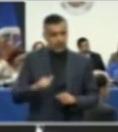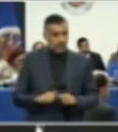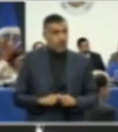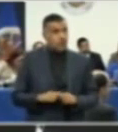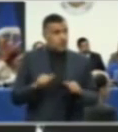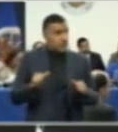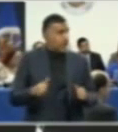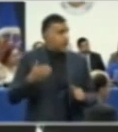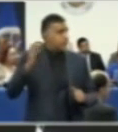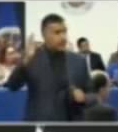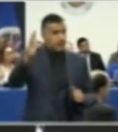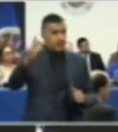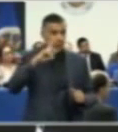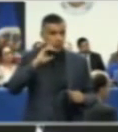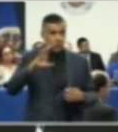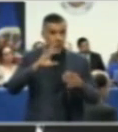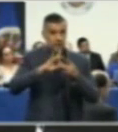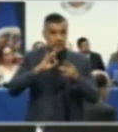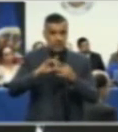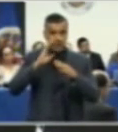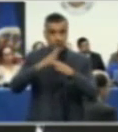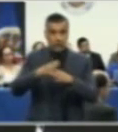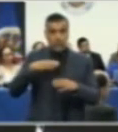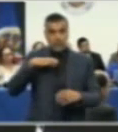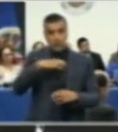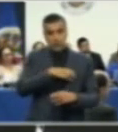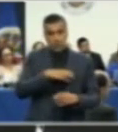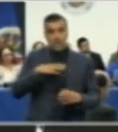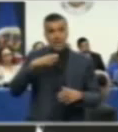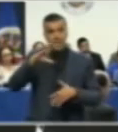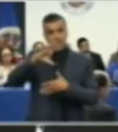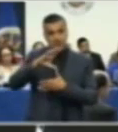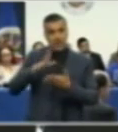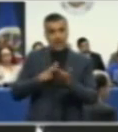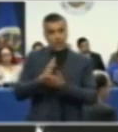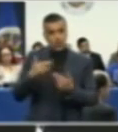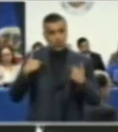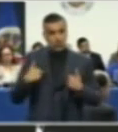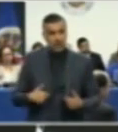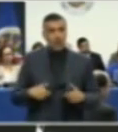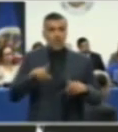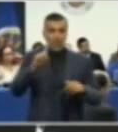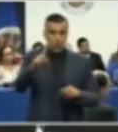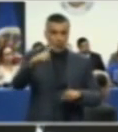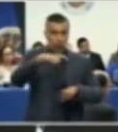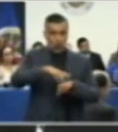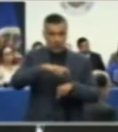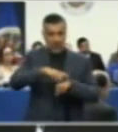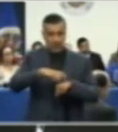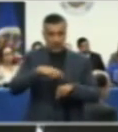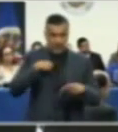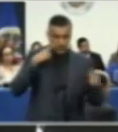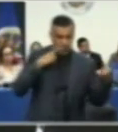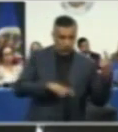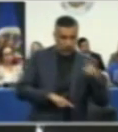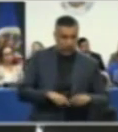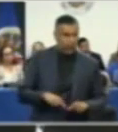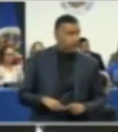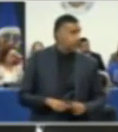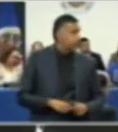que puedan presentarse y hacer su intervención ante la Comisión Interamericana de Derechos Humanos, de acuerdo a los tiempos que hemos acordado en la ciudad de Lima.